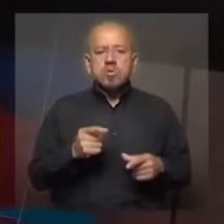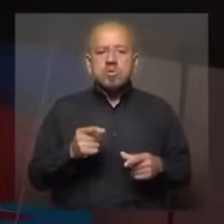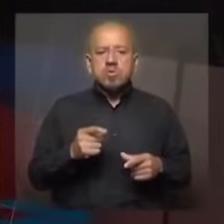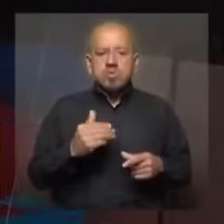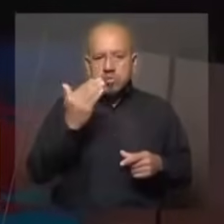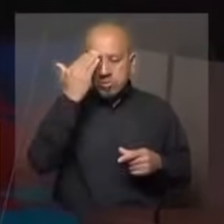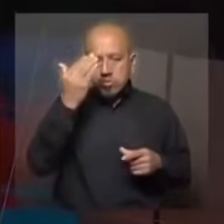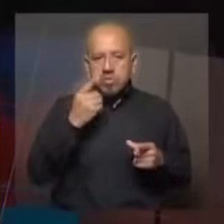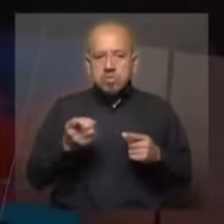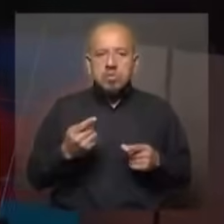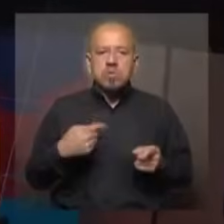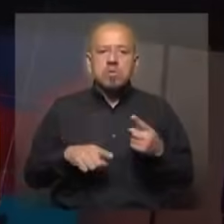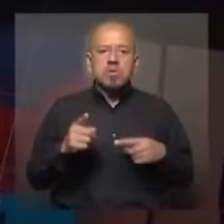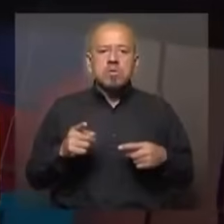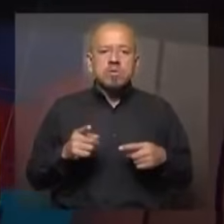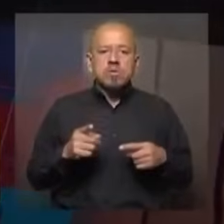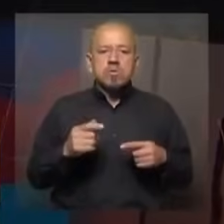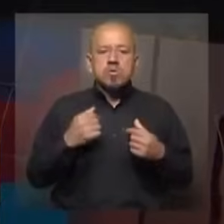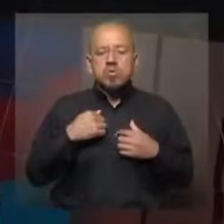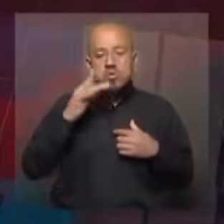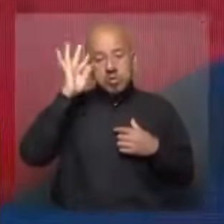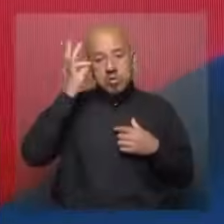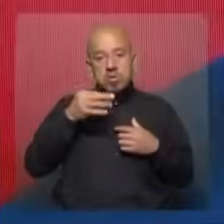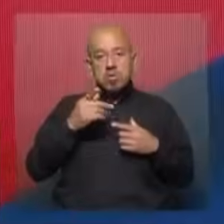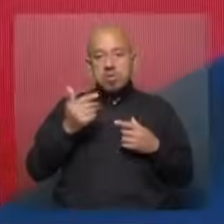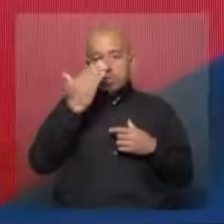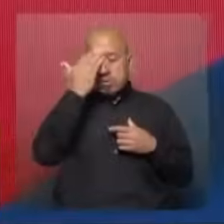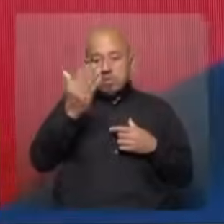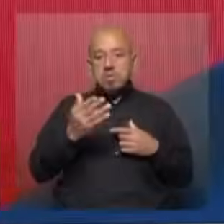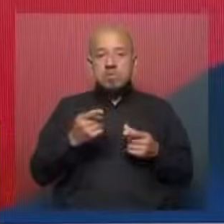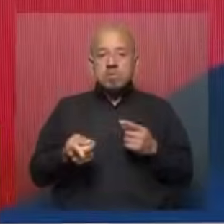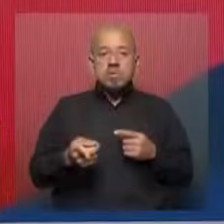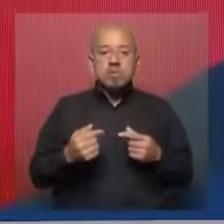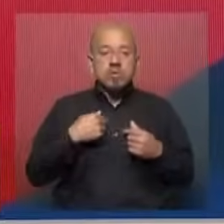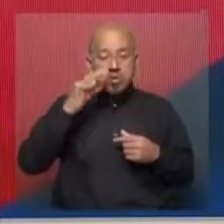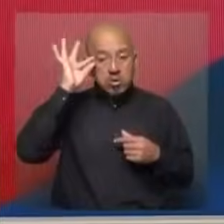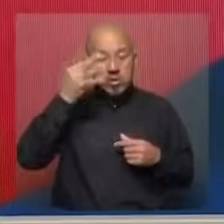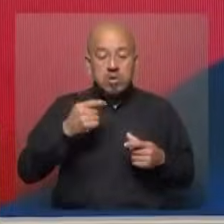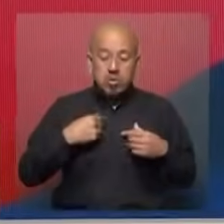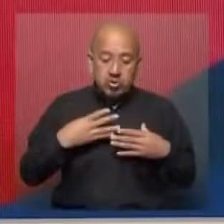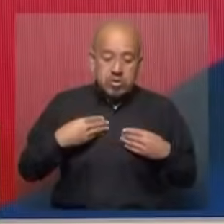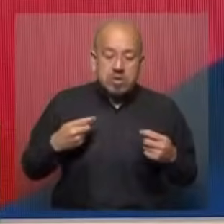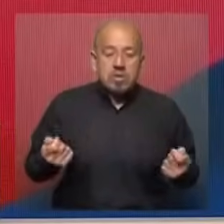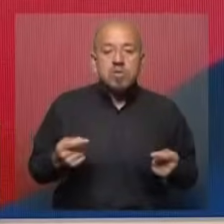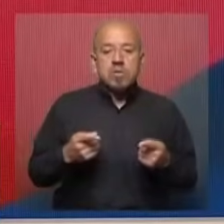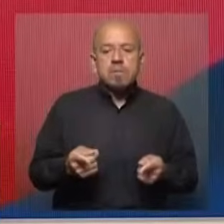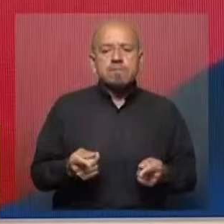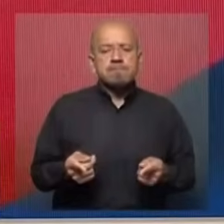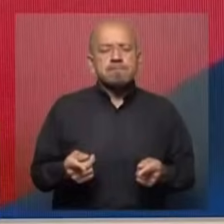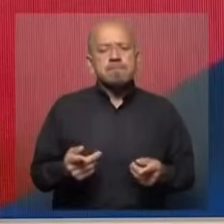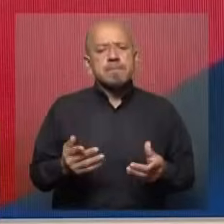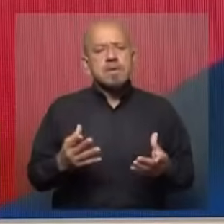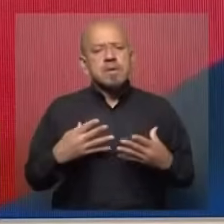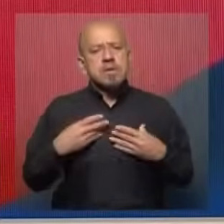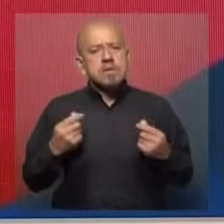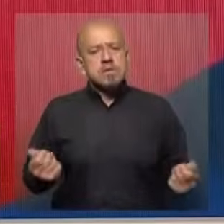y creo que el Frente Amplio somos todos los Frente Amplistas, lo creo, lo siento, y